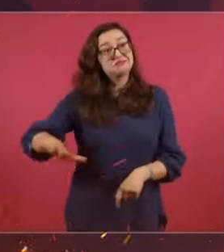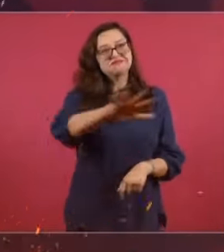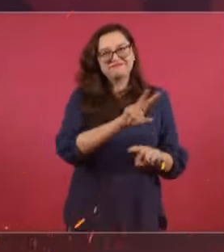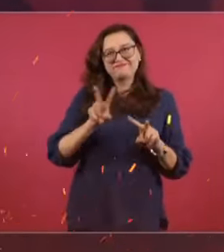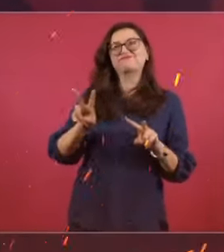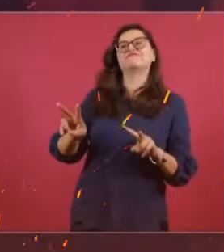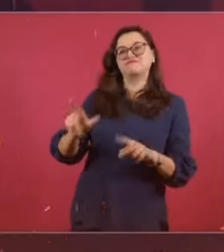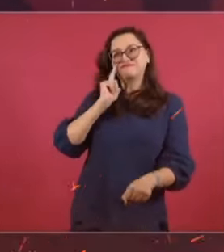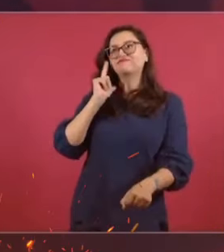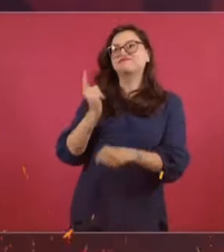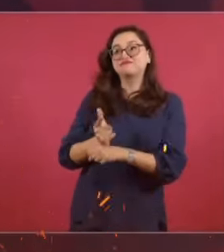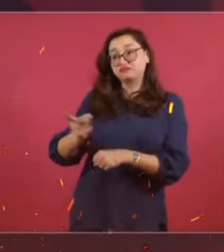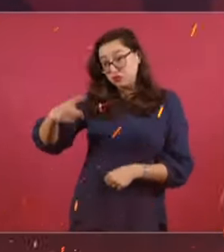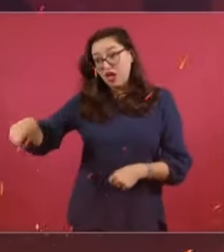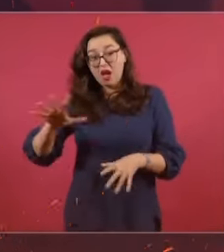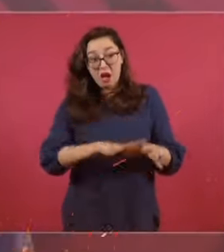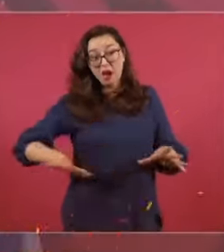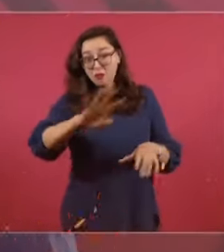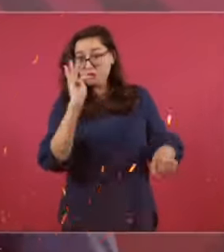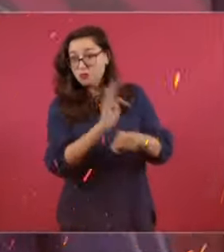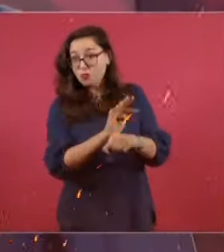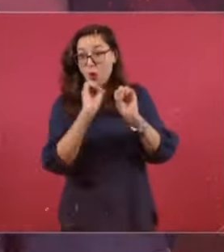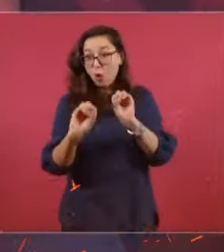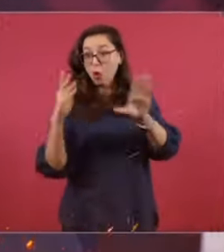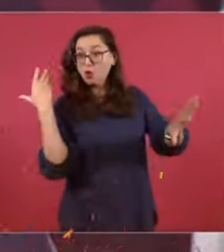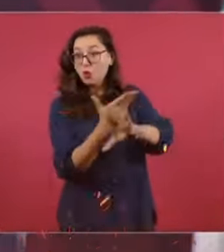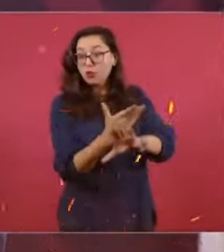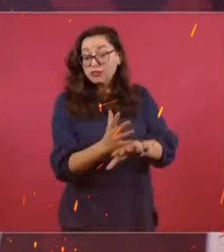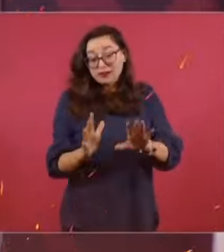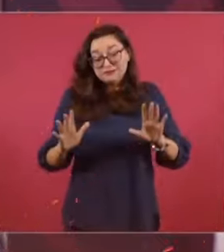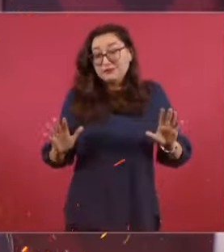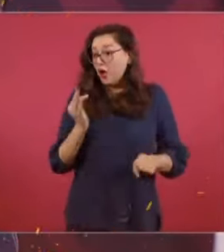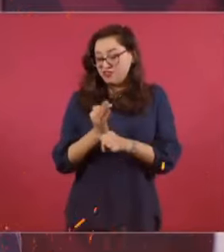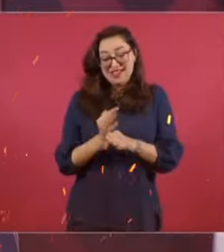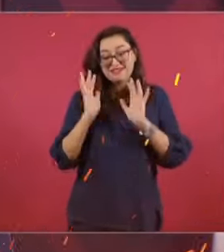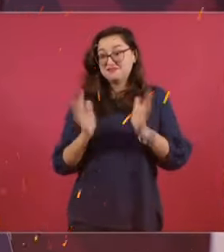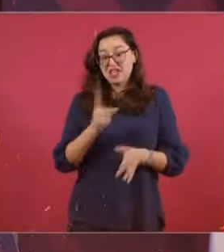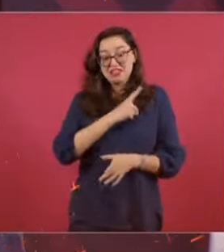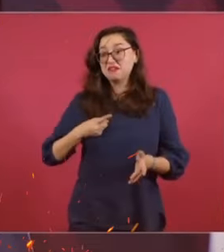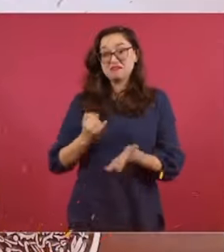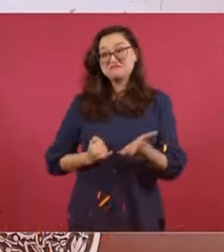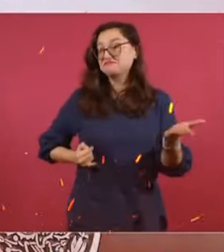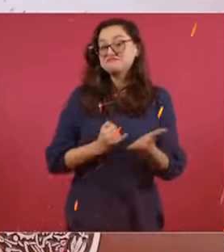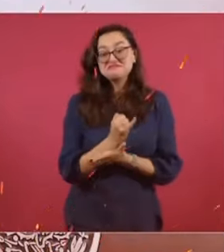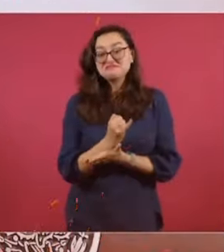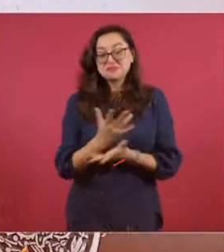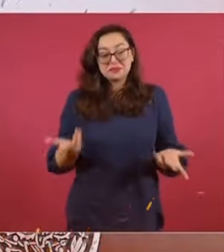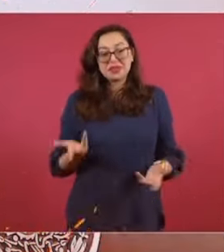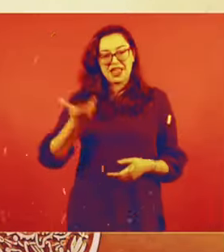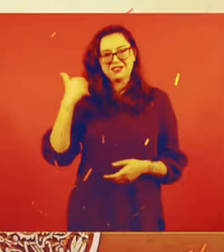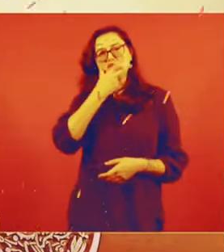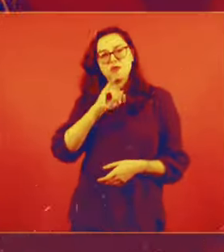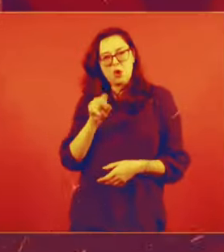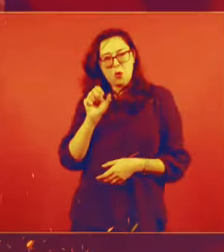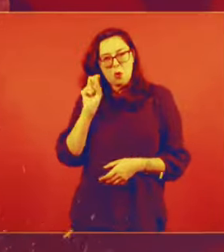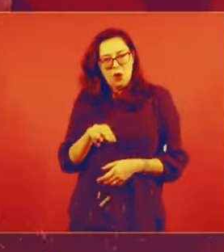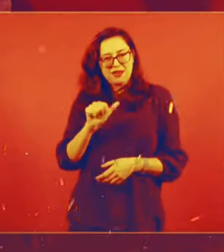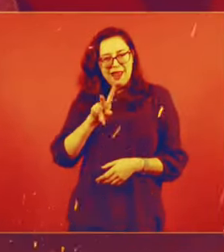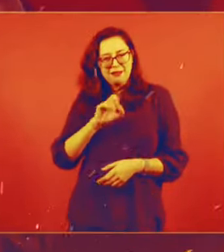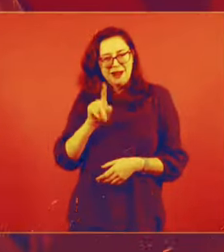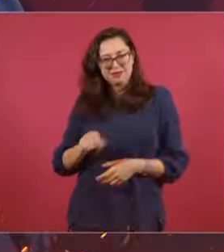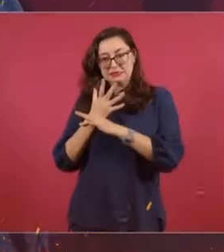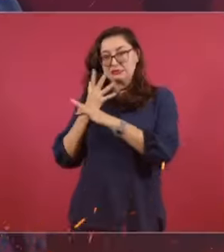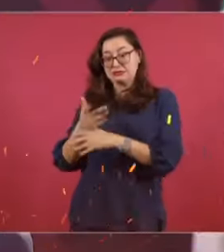están. Y como decía Juan Álvarez, esta ancheta está muy angosta. No hay ni para dónde hacerse. No hay término